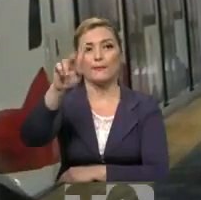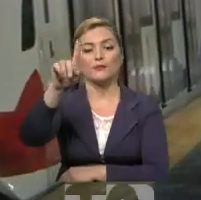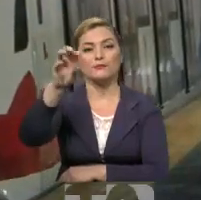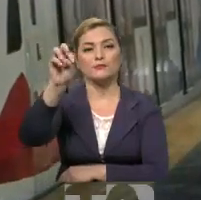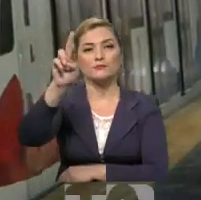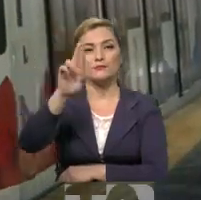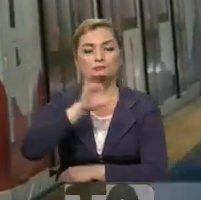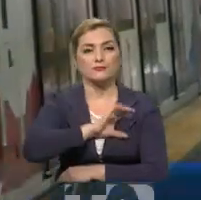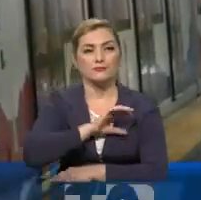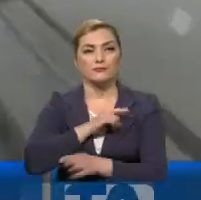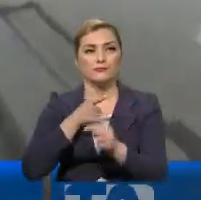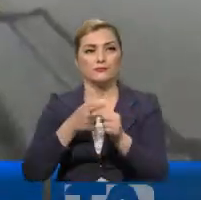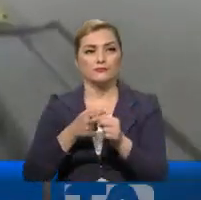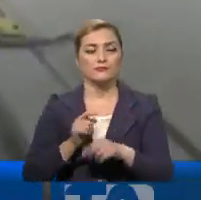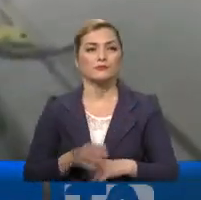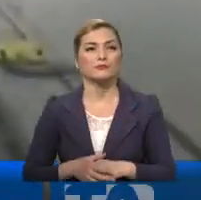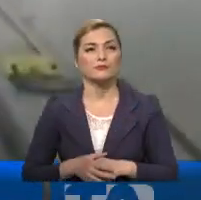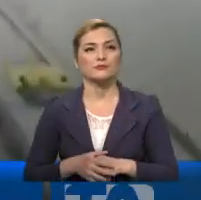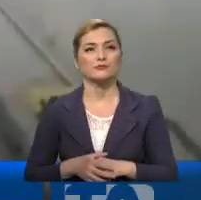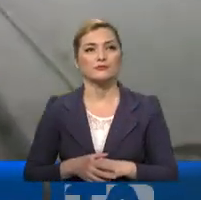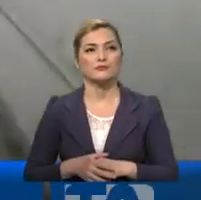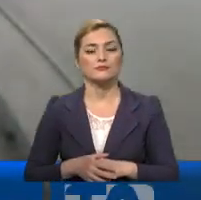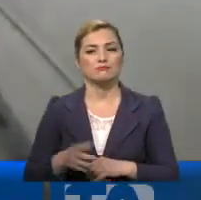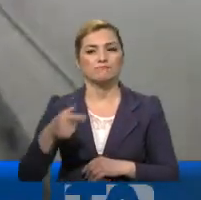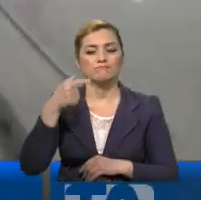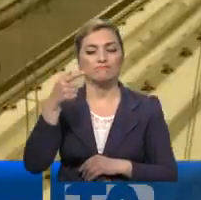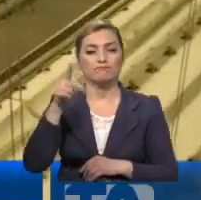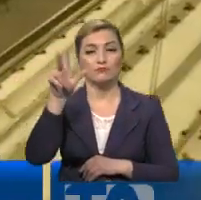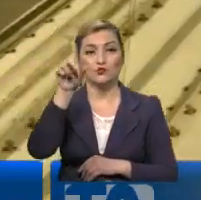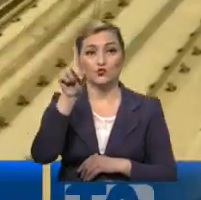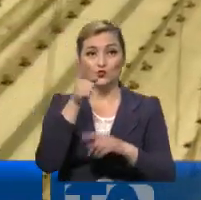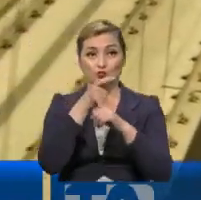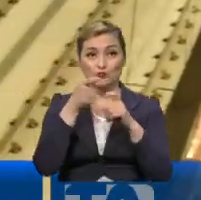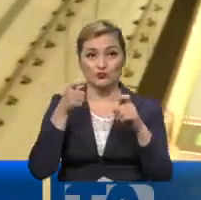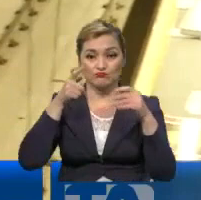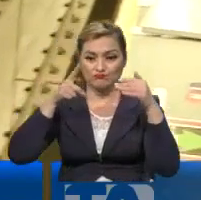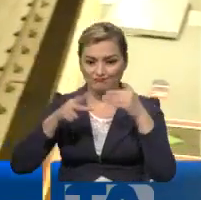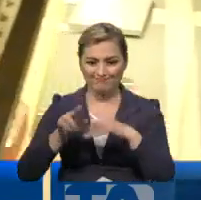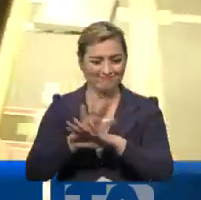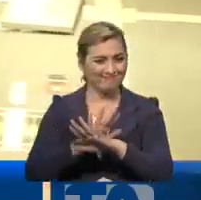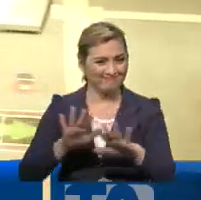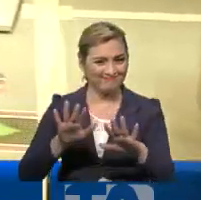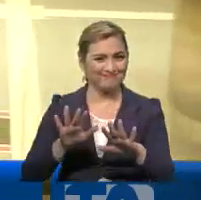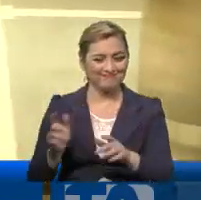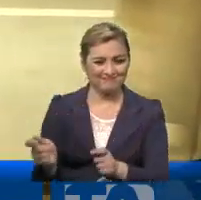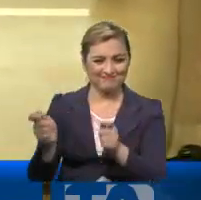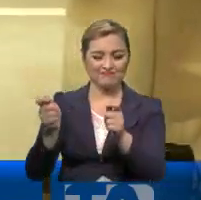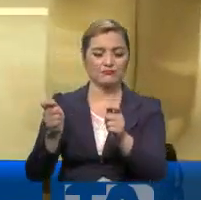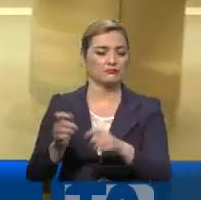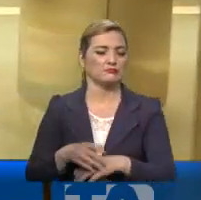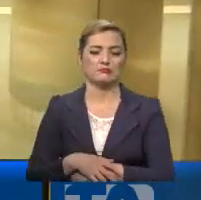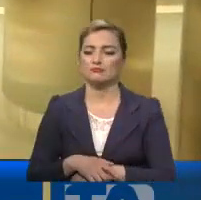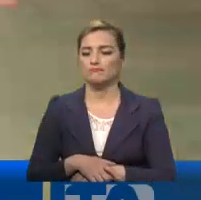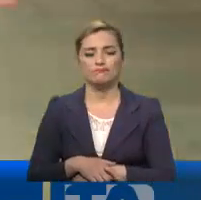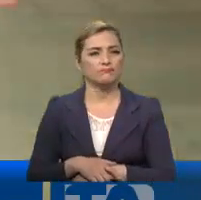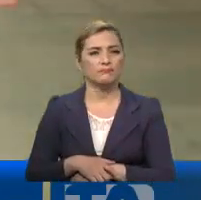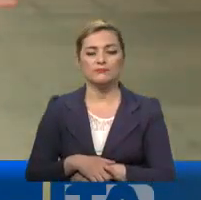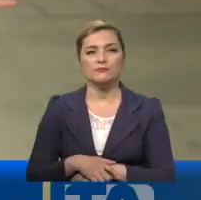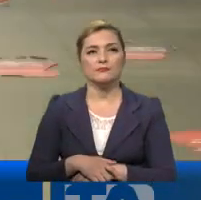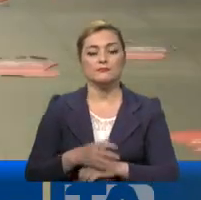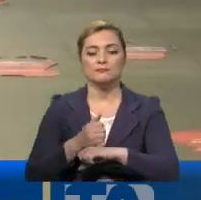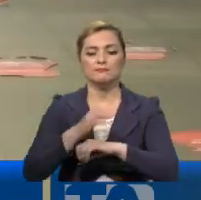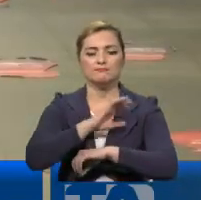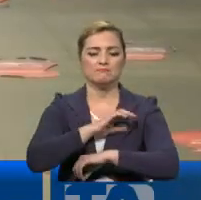El municipio de Quito ya no recibirá la obra del metro el próximo 31 de marzo como se lo venía anunciando por parte de las autoridades